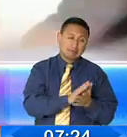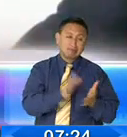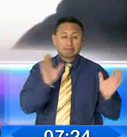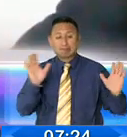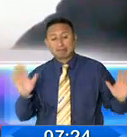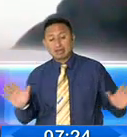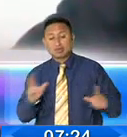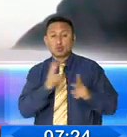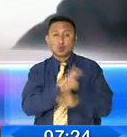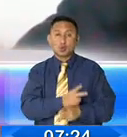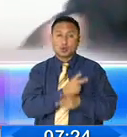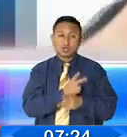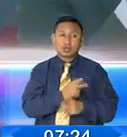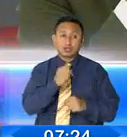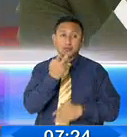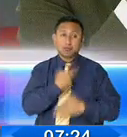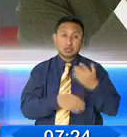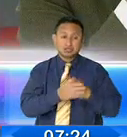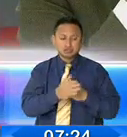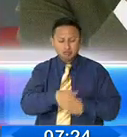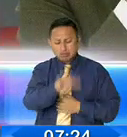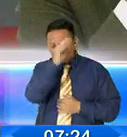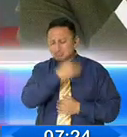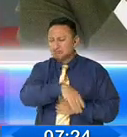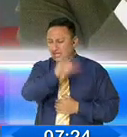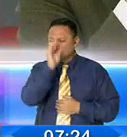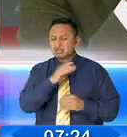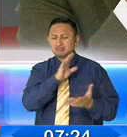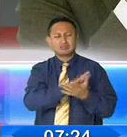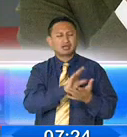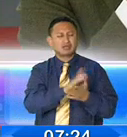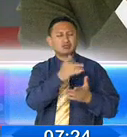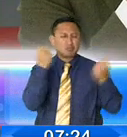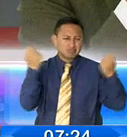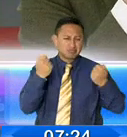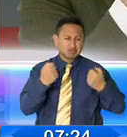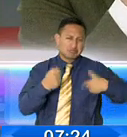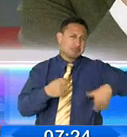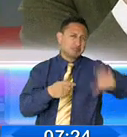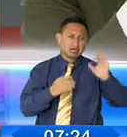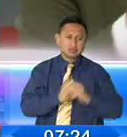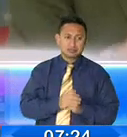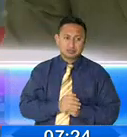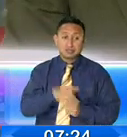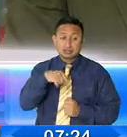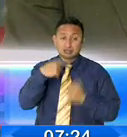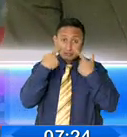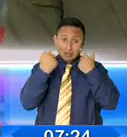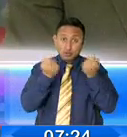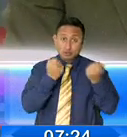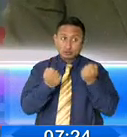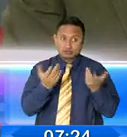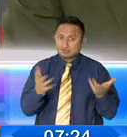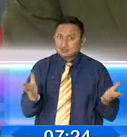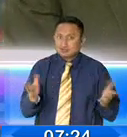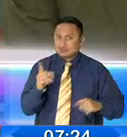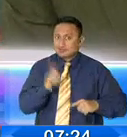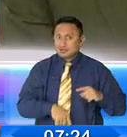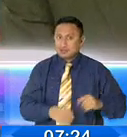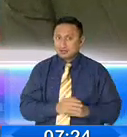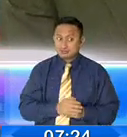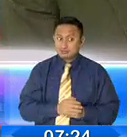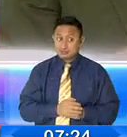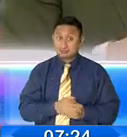salir a nuestros hijos, a nuestros adolescentes, a fiestas. No tenemos control sobre eso y lamentablemente